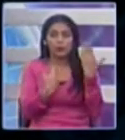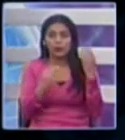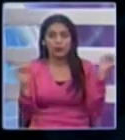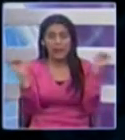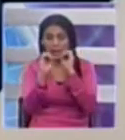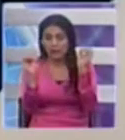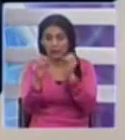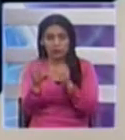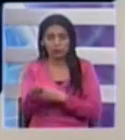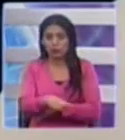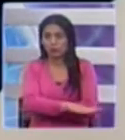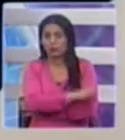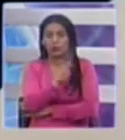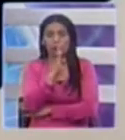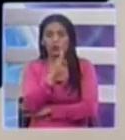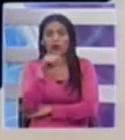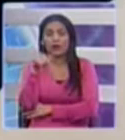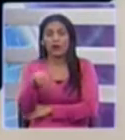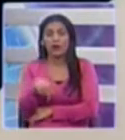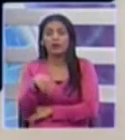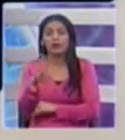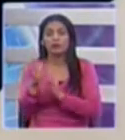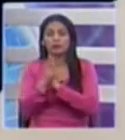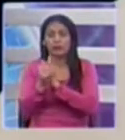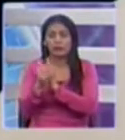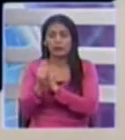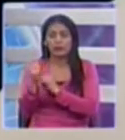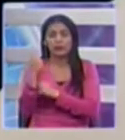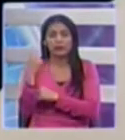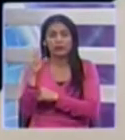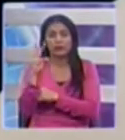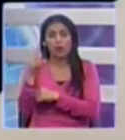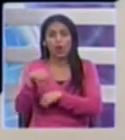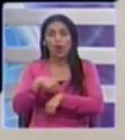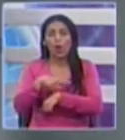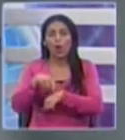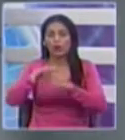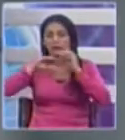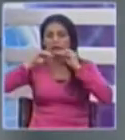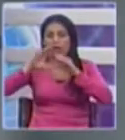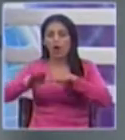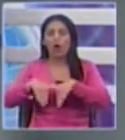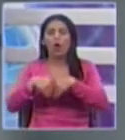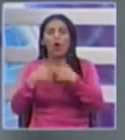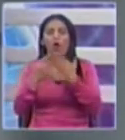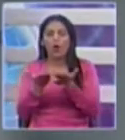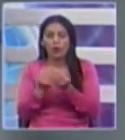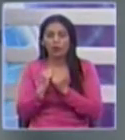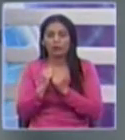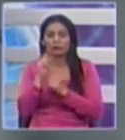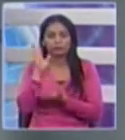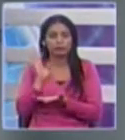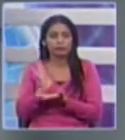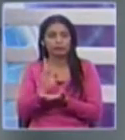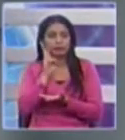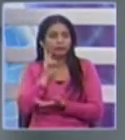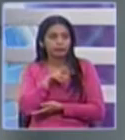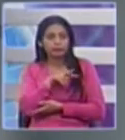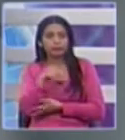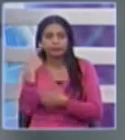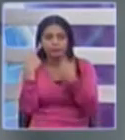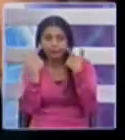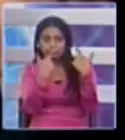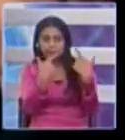de capacitación recibirán las credenciales que les permitirá acceder a todos los actos que realiza el consejo nacional electoral podrán vigilar